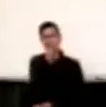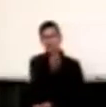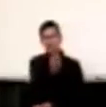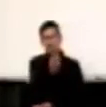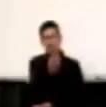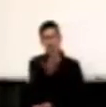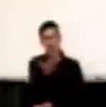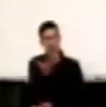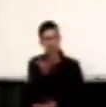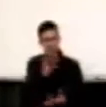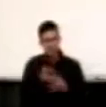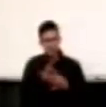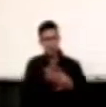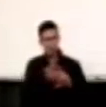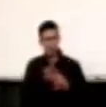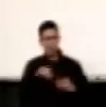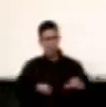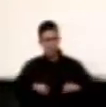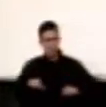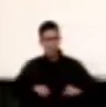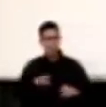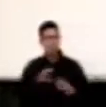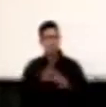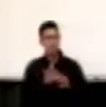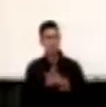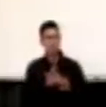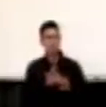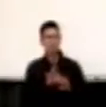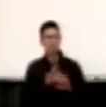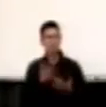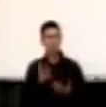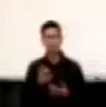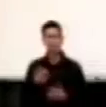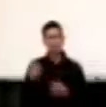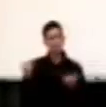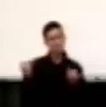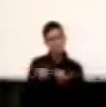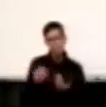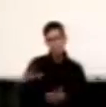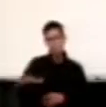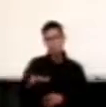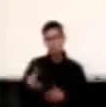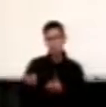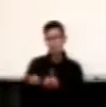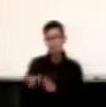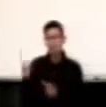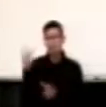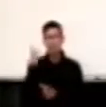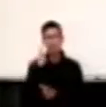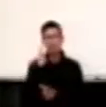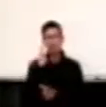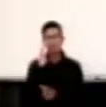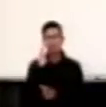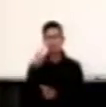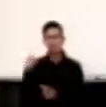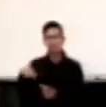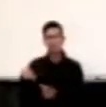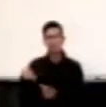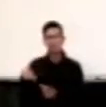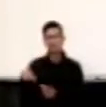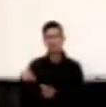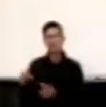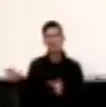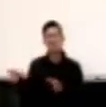que decía el doctor, o bien comportamiento de los partidos, pero los partidos los componen las personas,